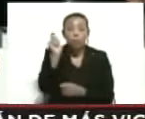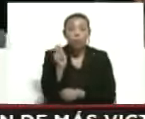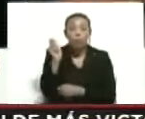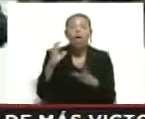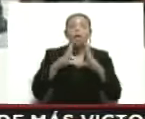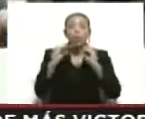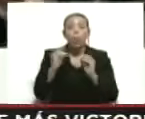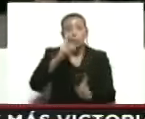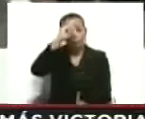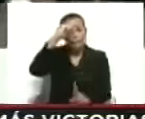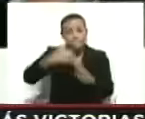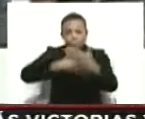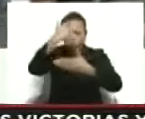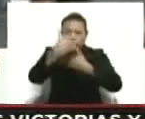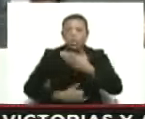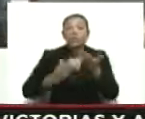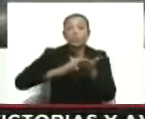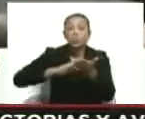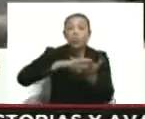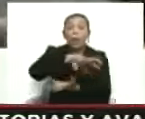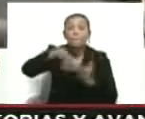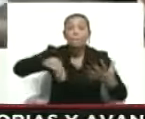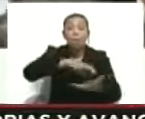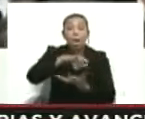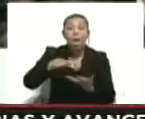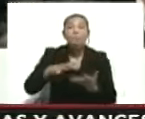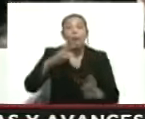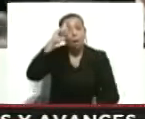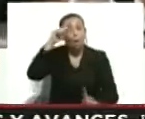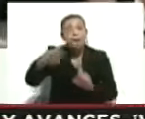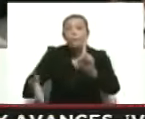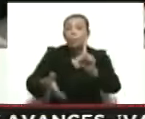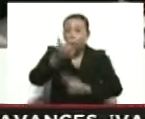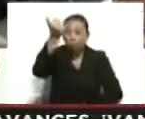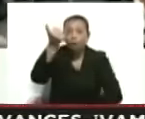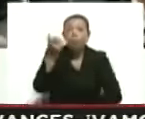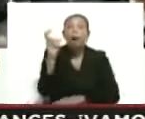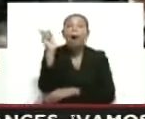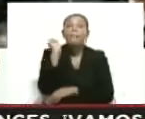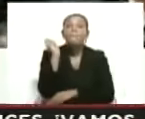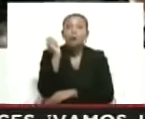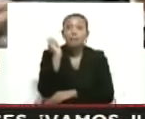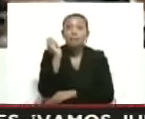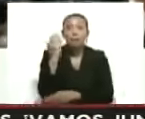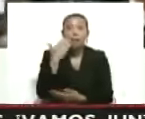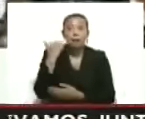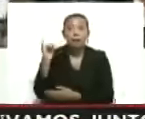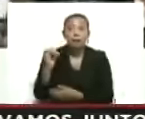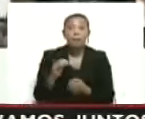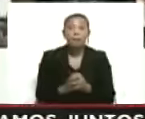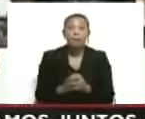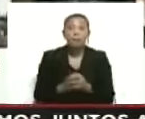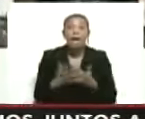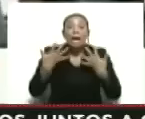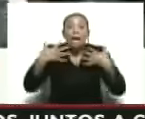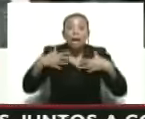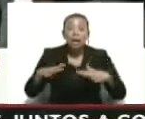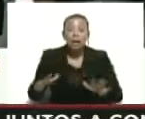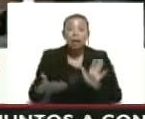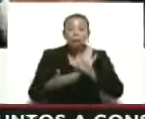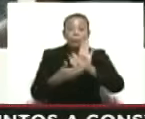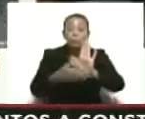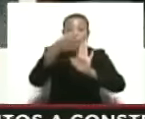todos los proyectos, la resolución de los conflictos, las metas que nos planteamos como parlamentarios. Creo que, como